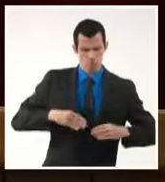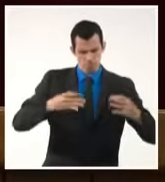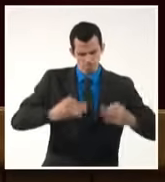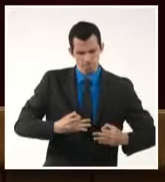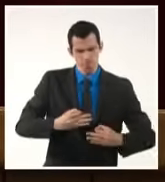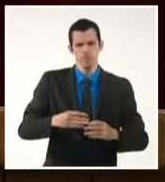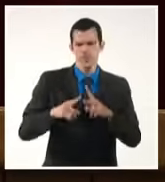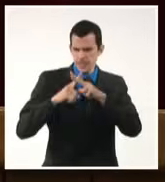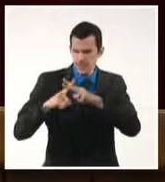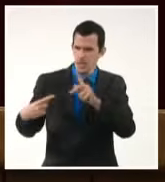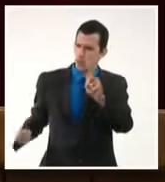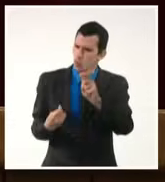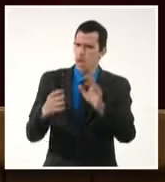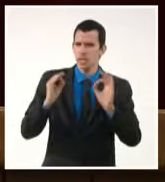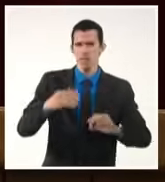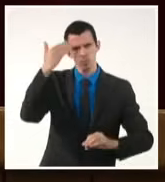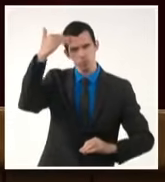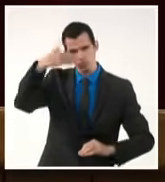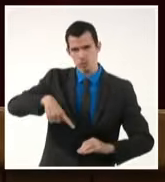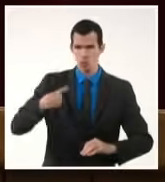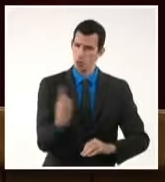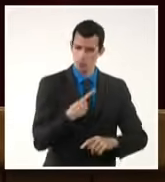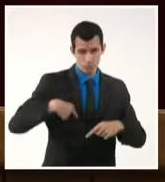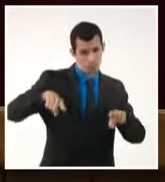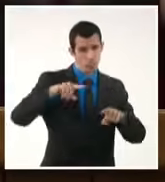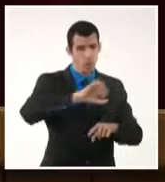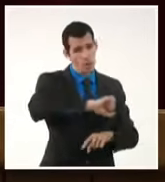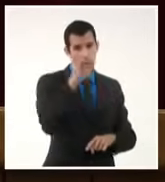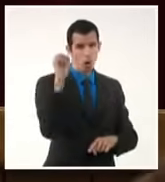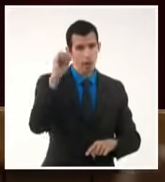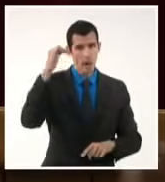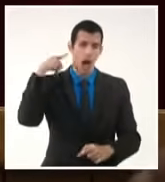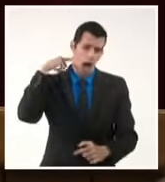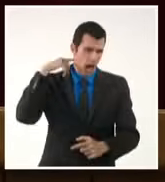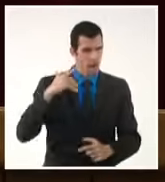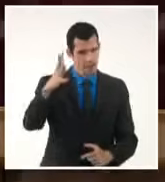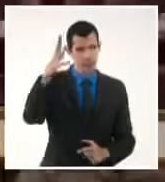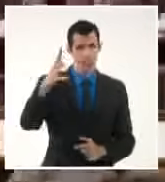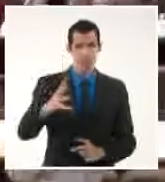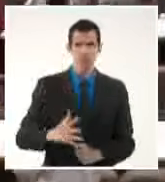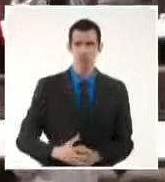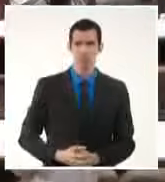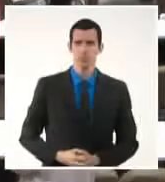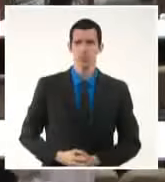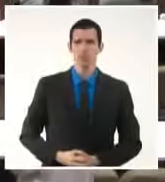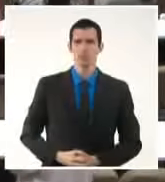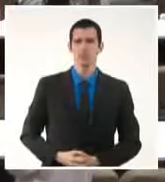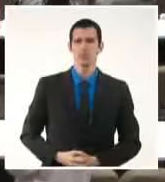profunda de que vamos a vencer. ¡Patria o muerte! ¡Venceremos!